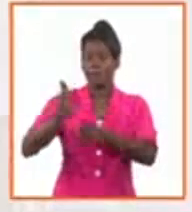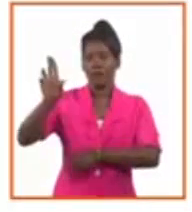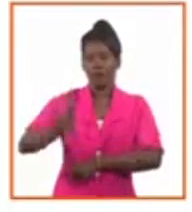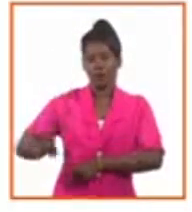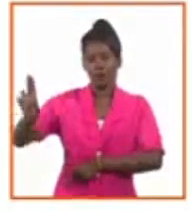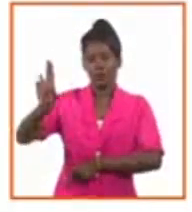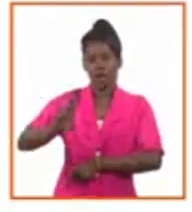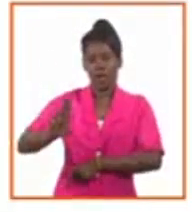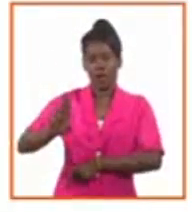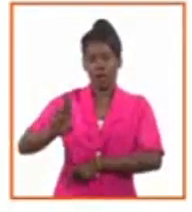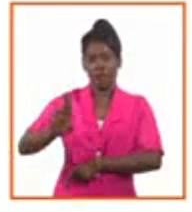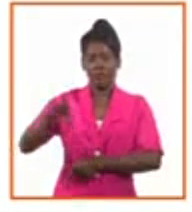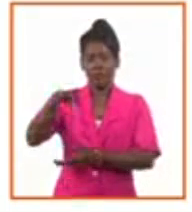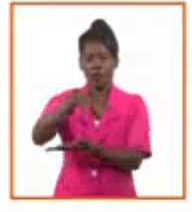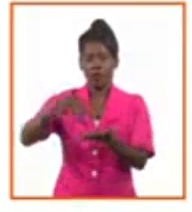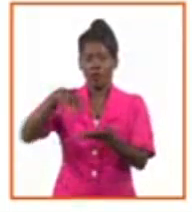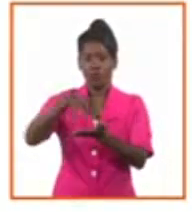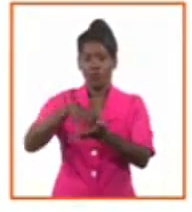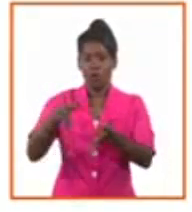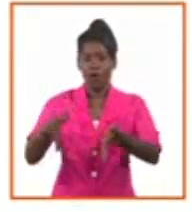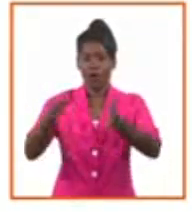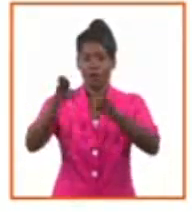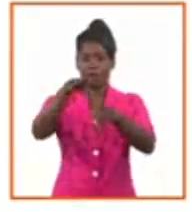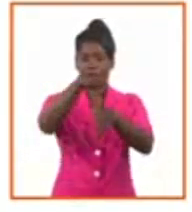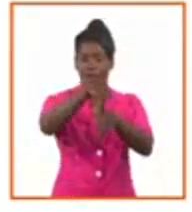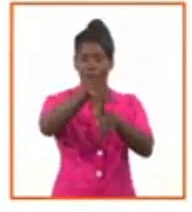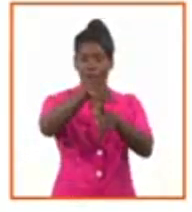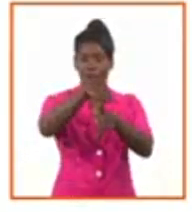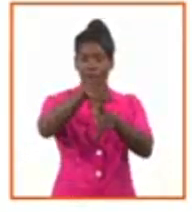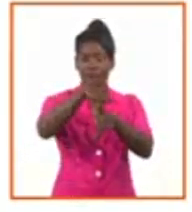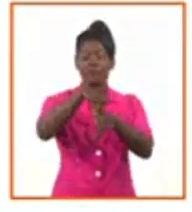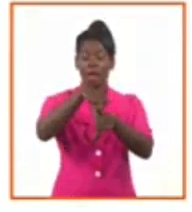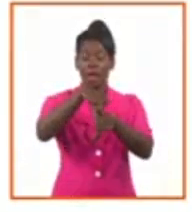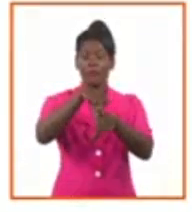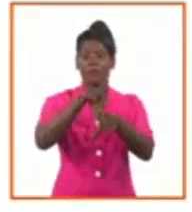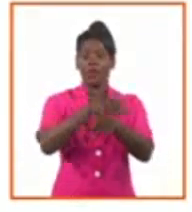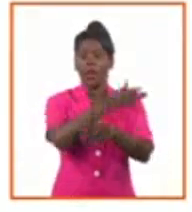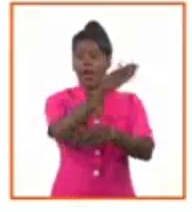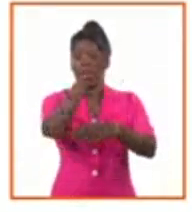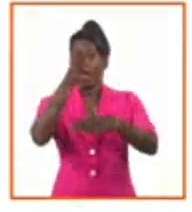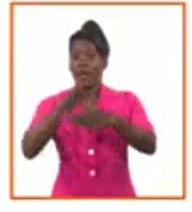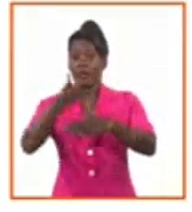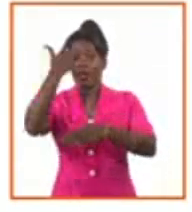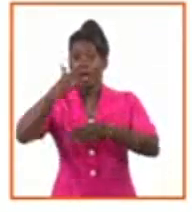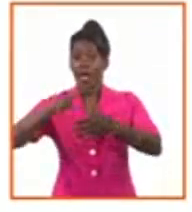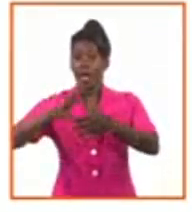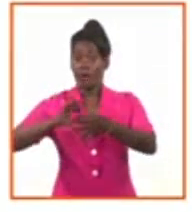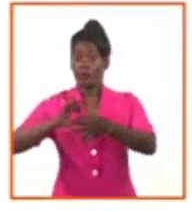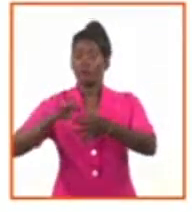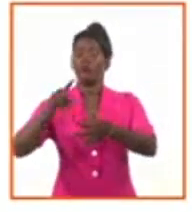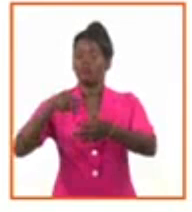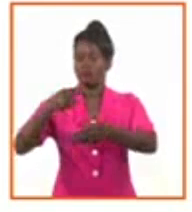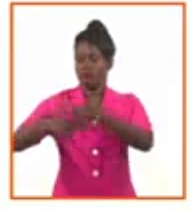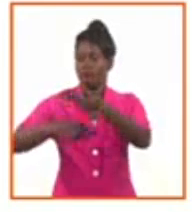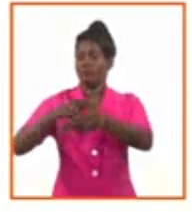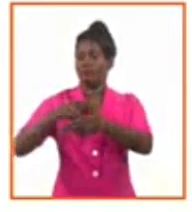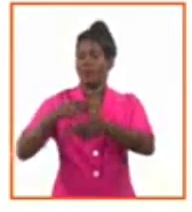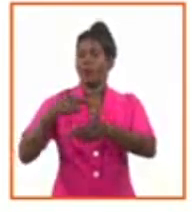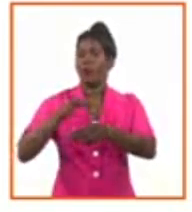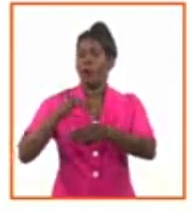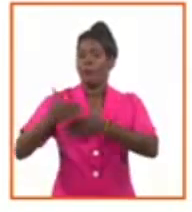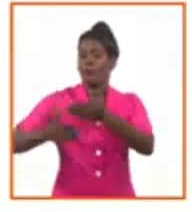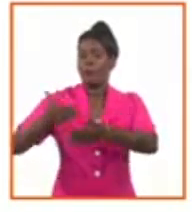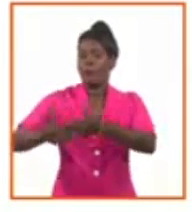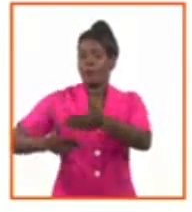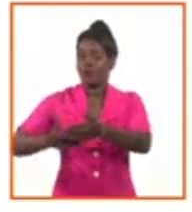las residencias. El mes de agosto se estará destinando al proceso en las comunidades, una particularidad que trae este 10º Congreso. Nuevo en